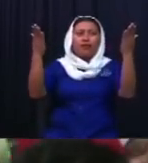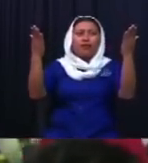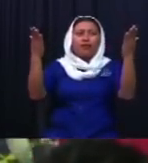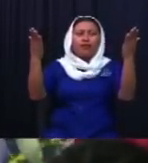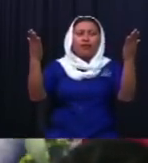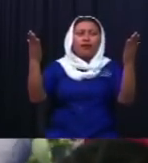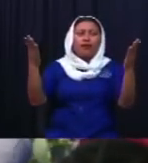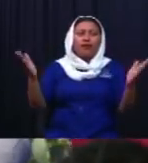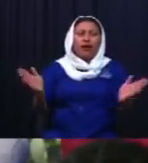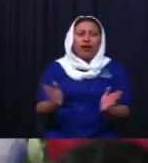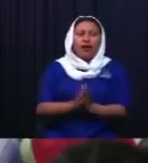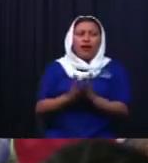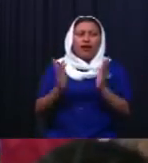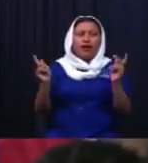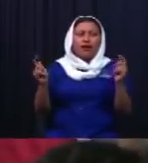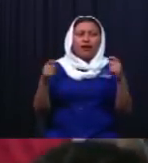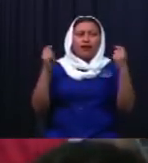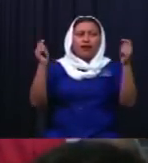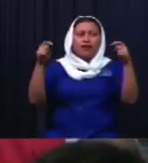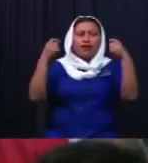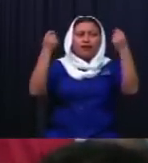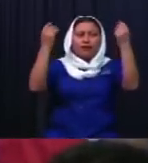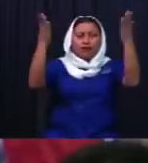Dentro de mí.